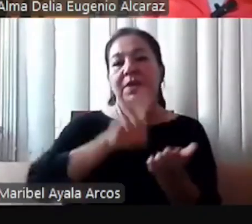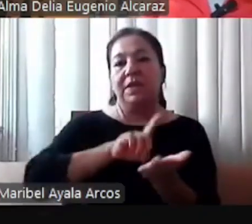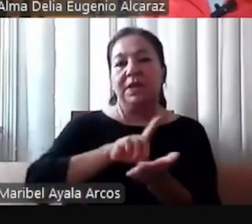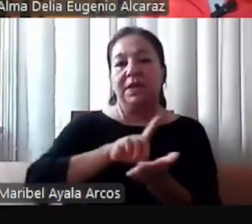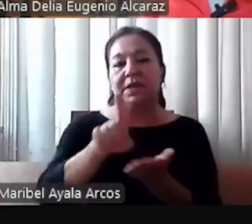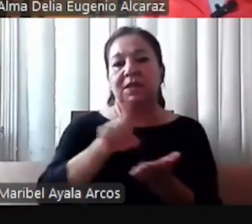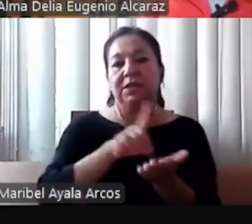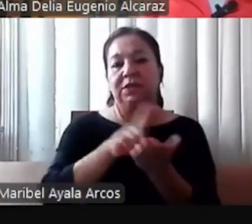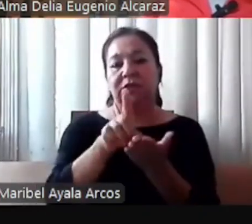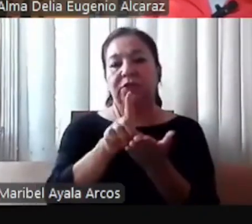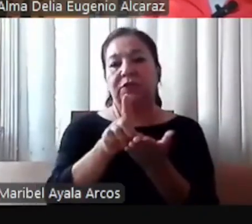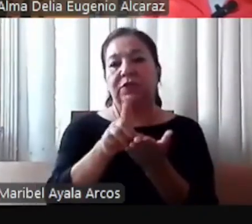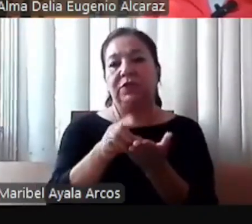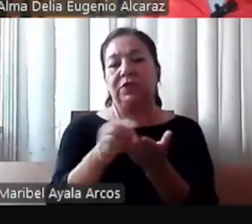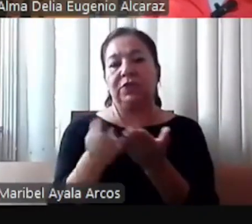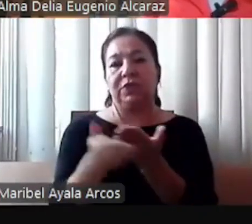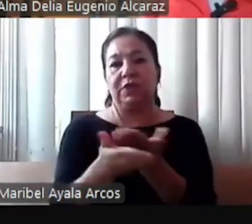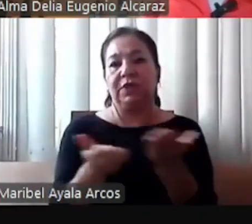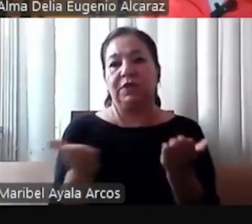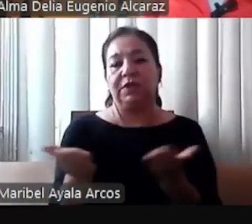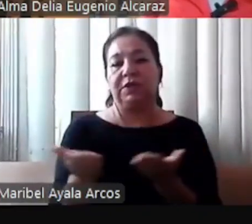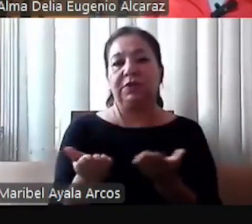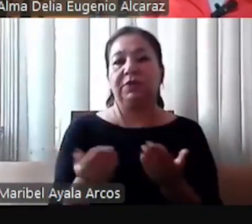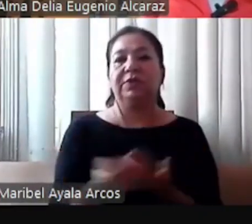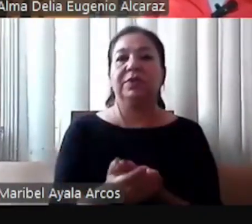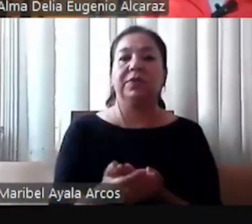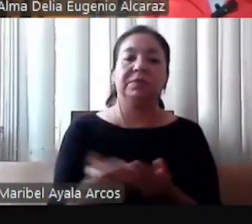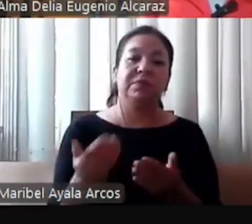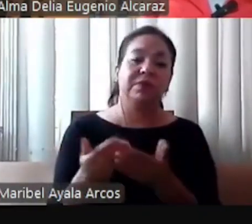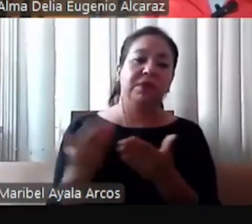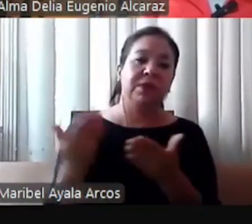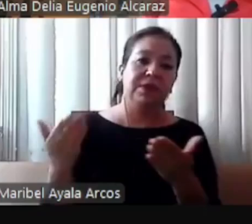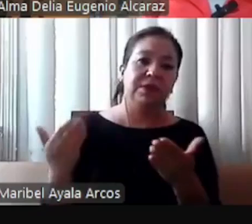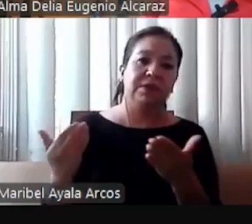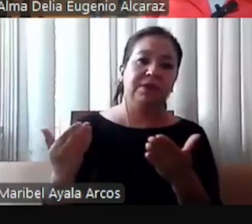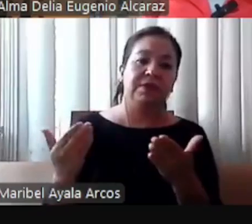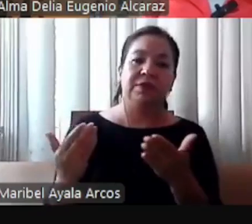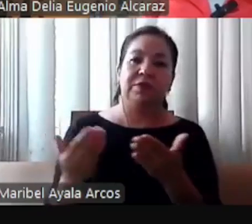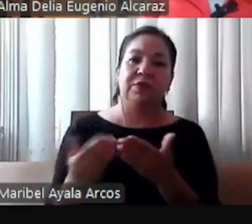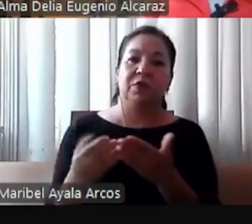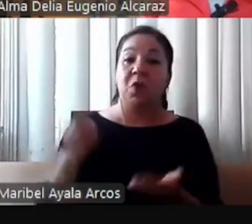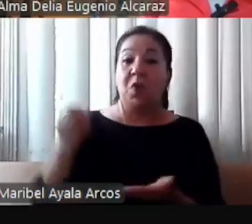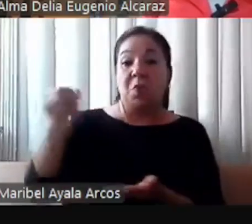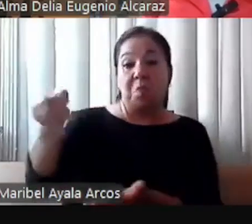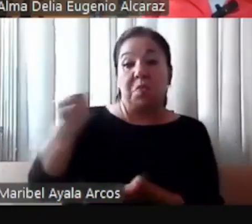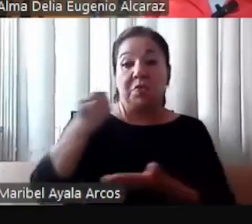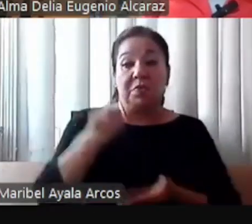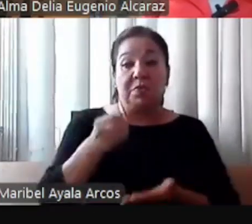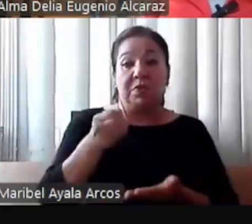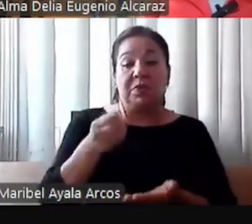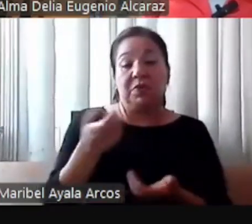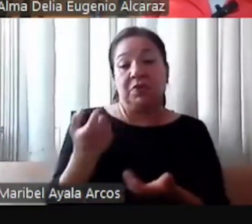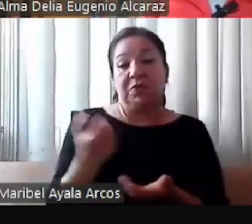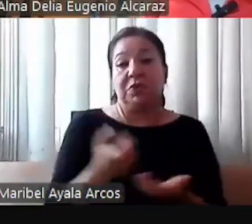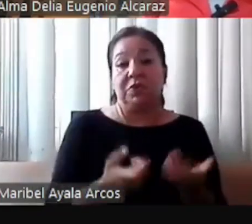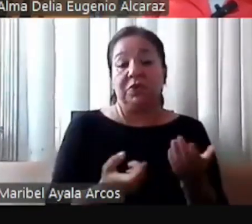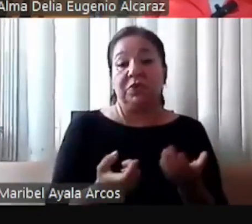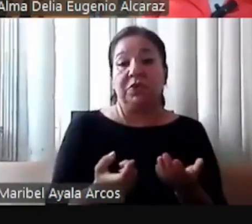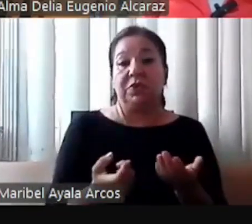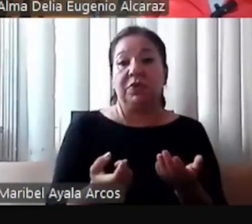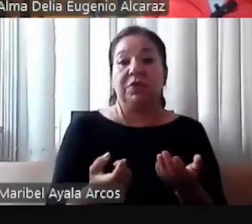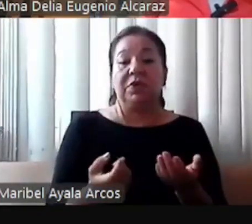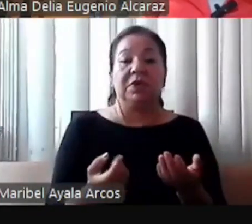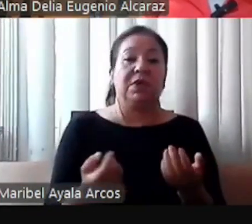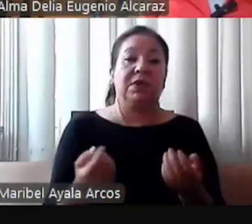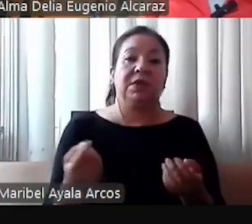la situación planteada. Lo anterior constituye un presupuesto procesal del medio de impugnación, el cual, en caso de no